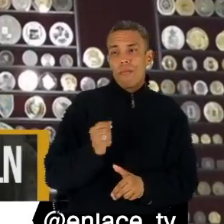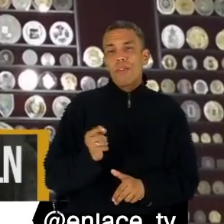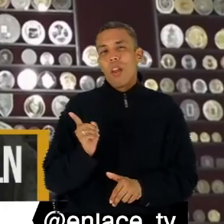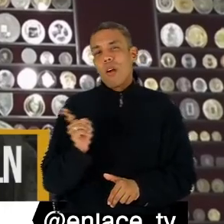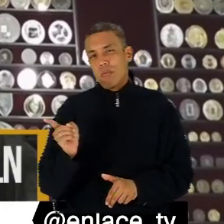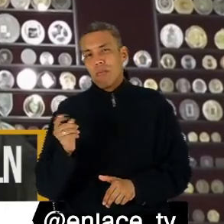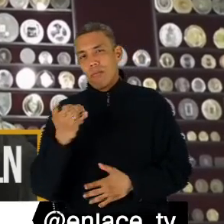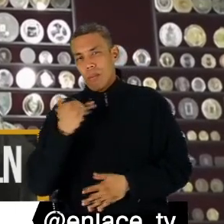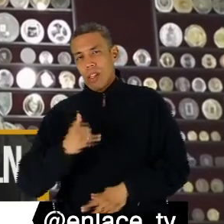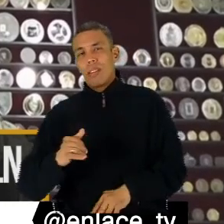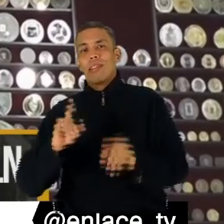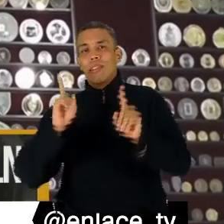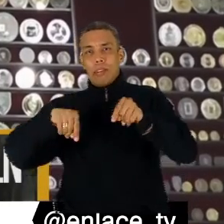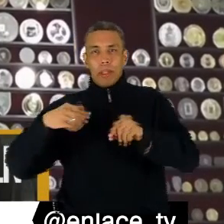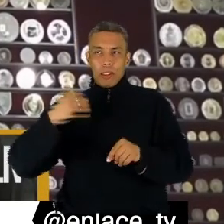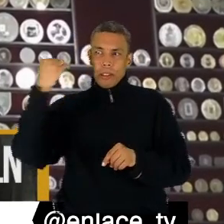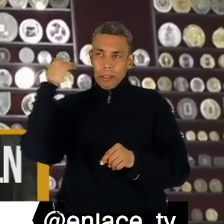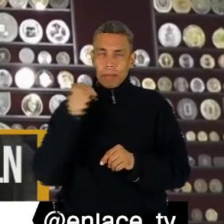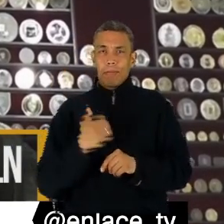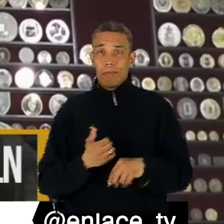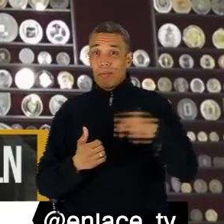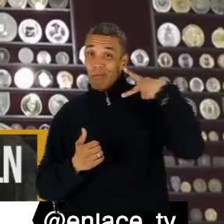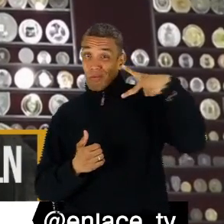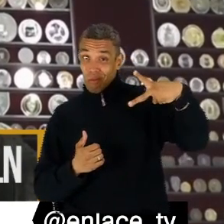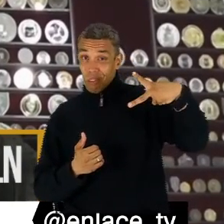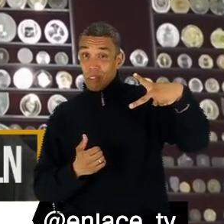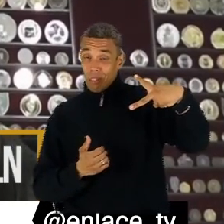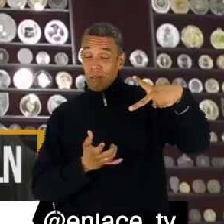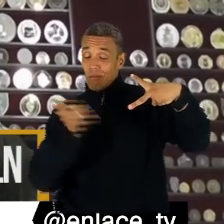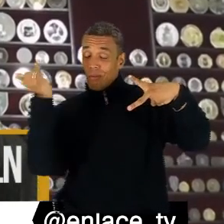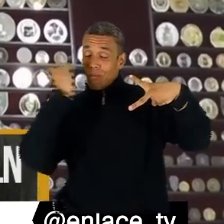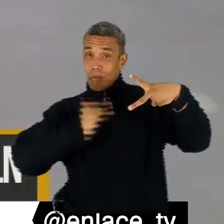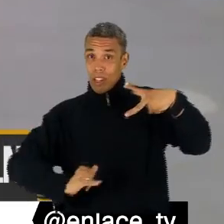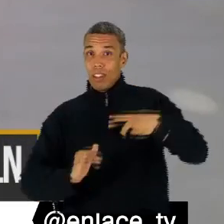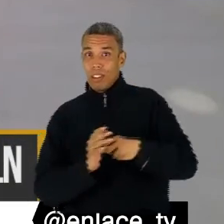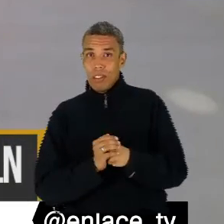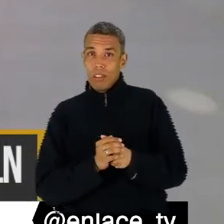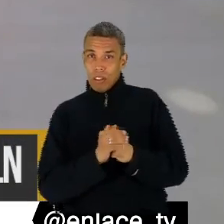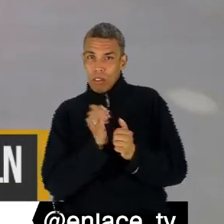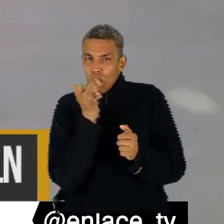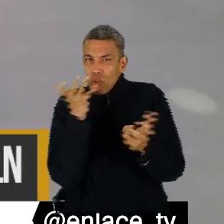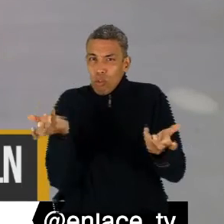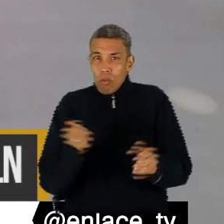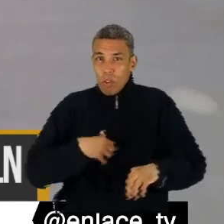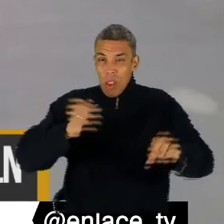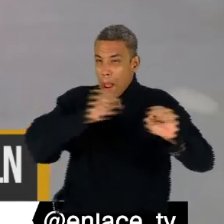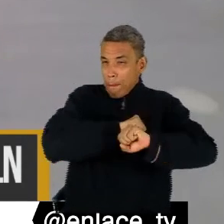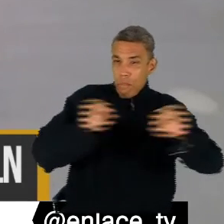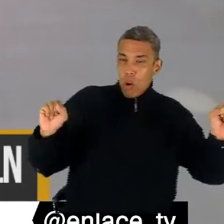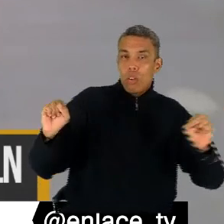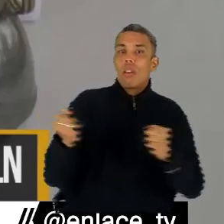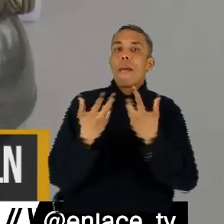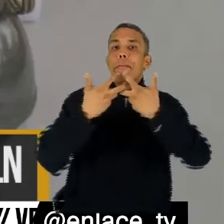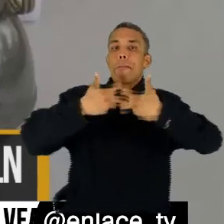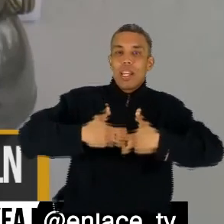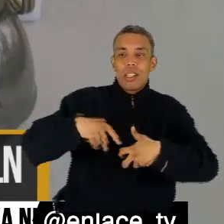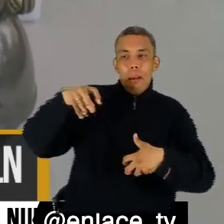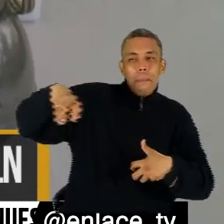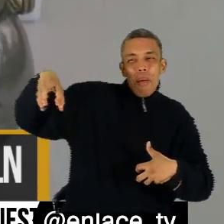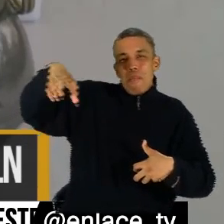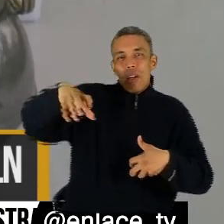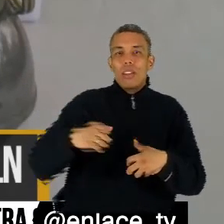2 atentados contra una de las empresas agroindustriales de la región. A los capturados les fue incautada una pistola 9